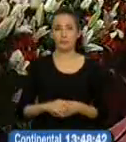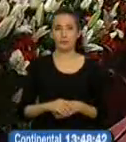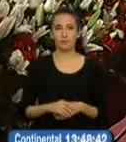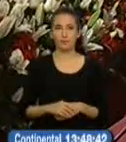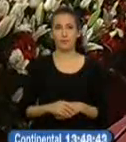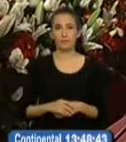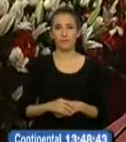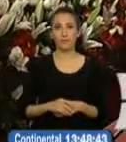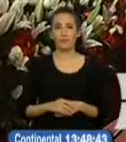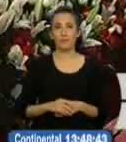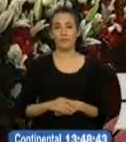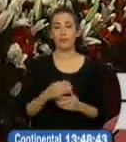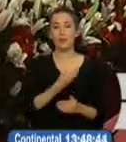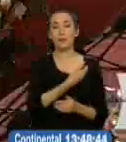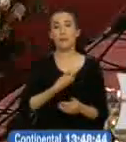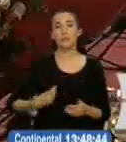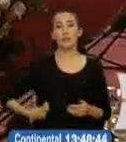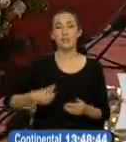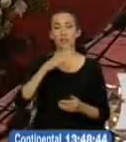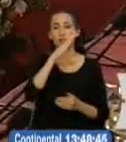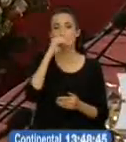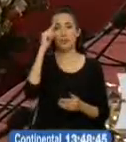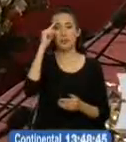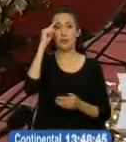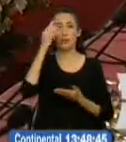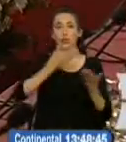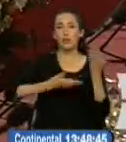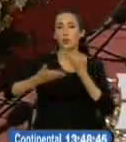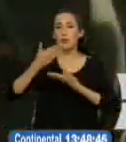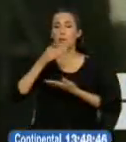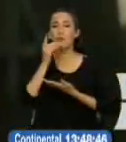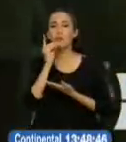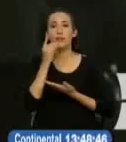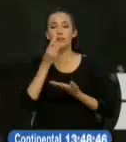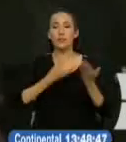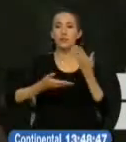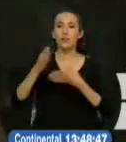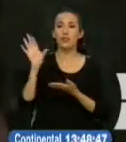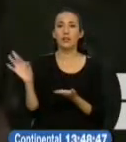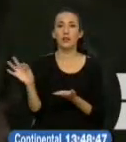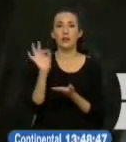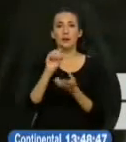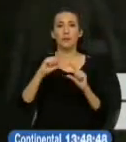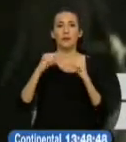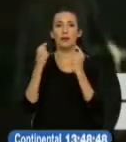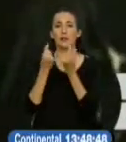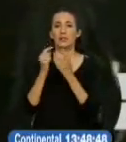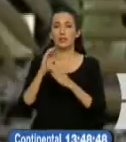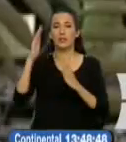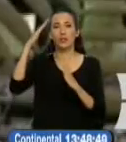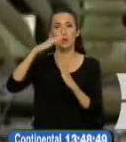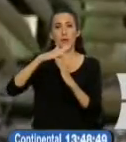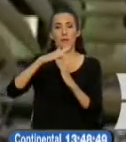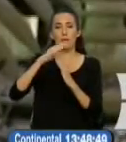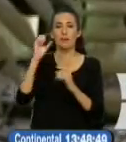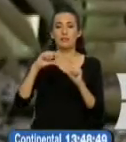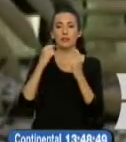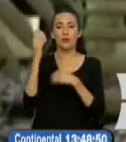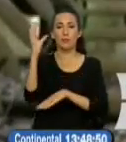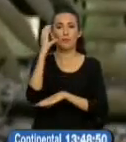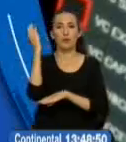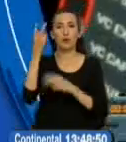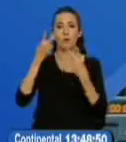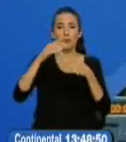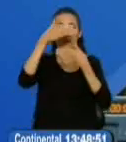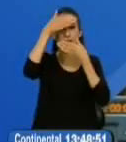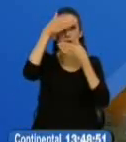El presidente de la República, Rafael Correa, compartió un desayuno con los representantes de las delegaciones de paz del Gobierno de Colombia y el Ejército de Liberación Nacional.